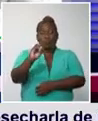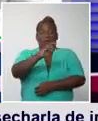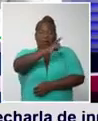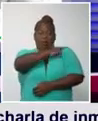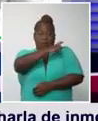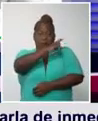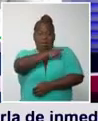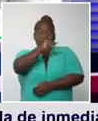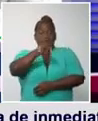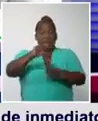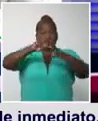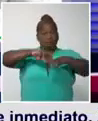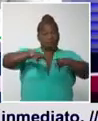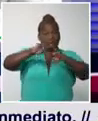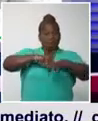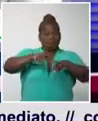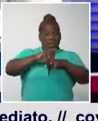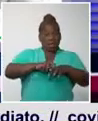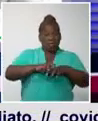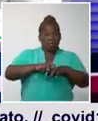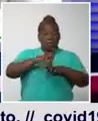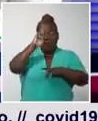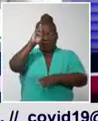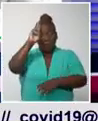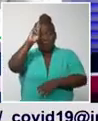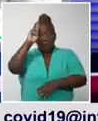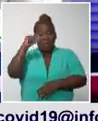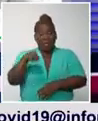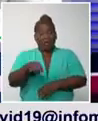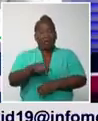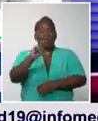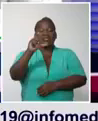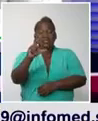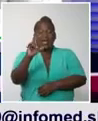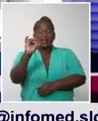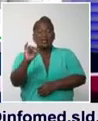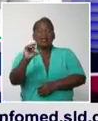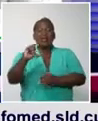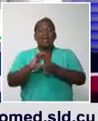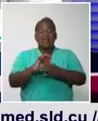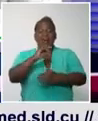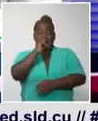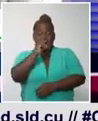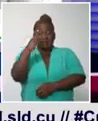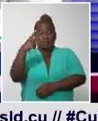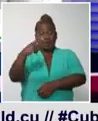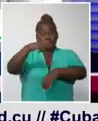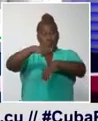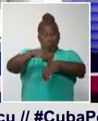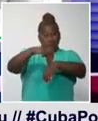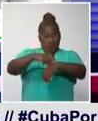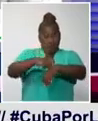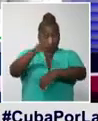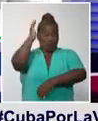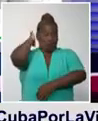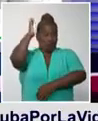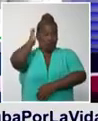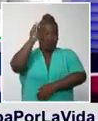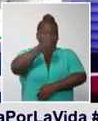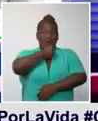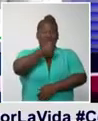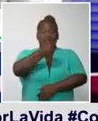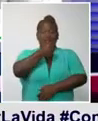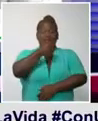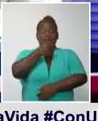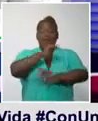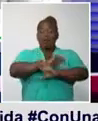de Ingeniería Genética y Biotecnología CIGB. Esto será en la segunda media hora de nuestra conferencia de prensa, porque ya todo